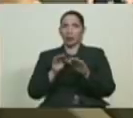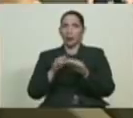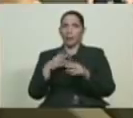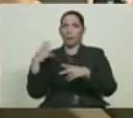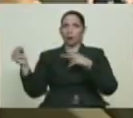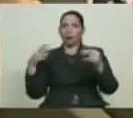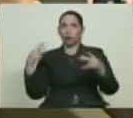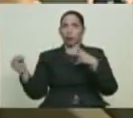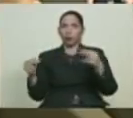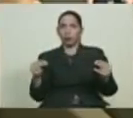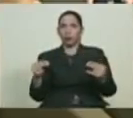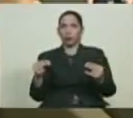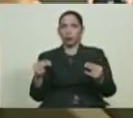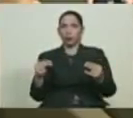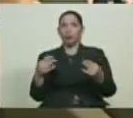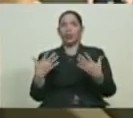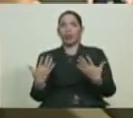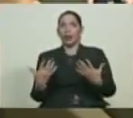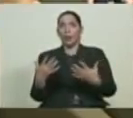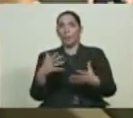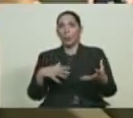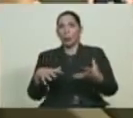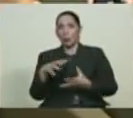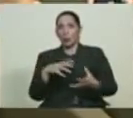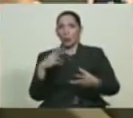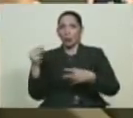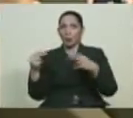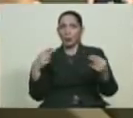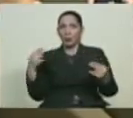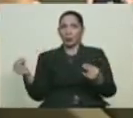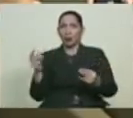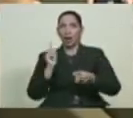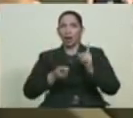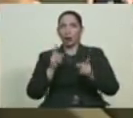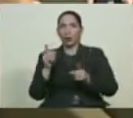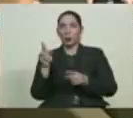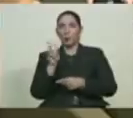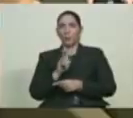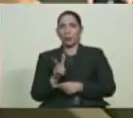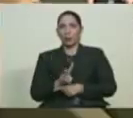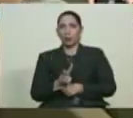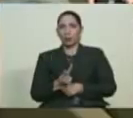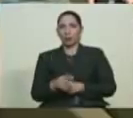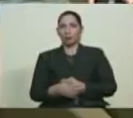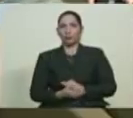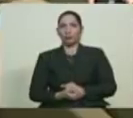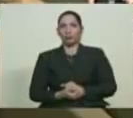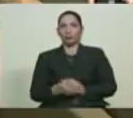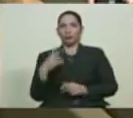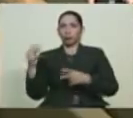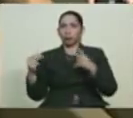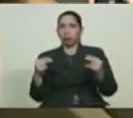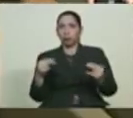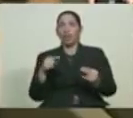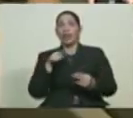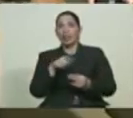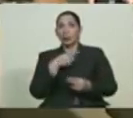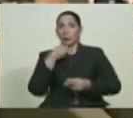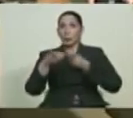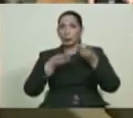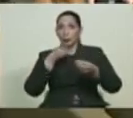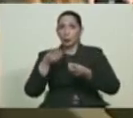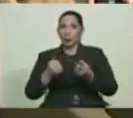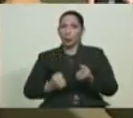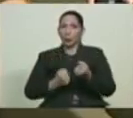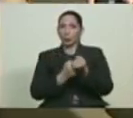pudiese hablar ya de una crisis de migración respecto a la salida de algunos venezolanos. Estas declaraciones también las ha respaldado el presidente